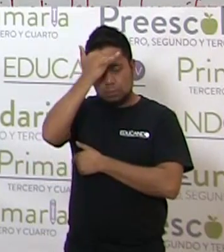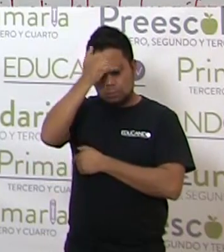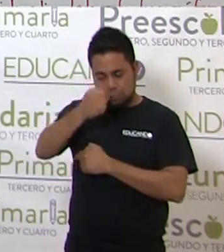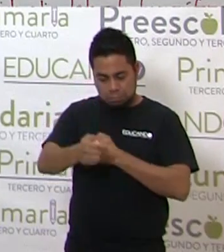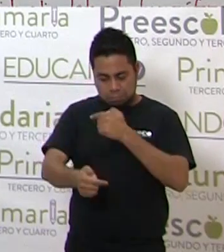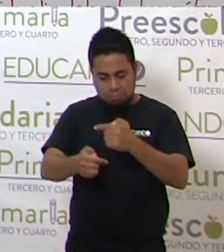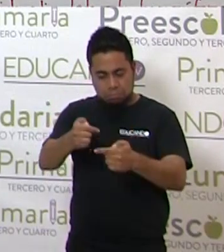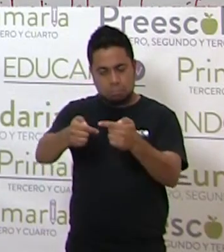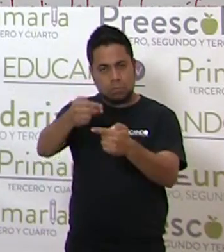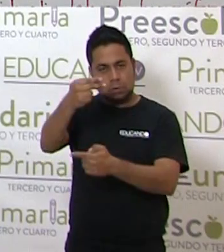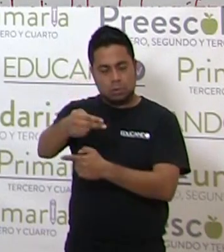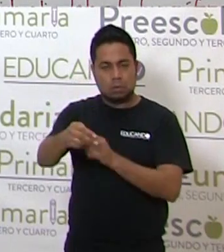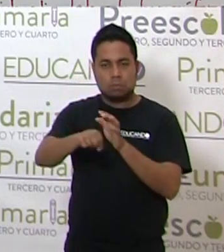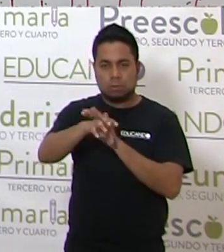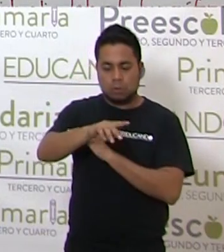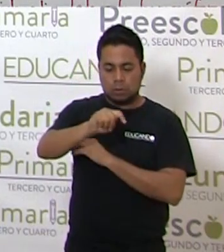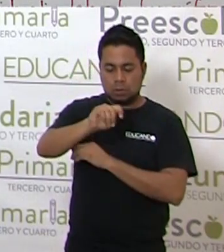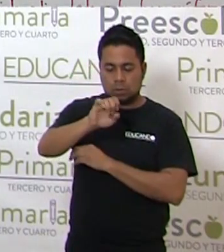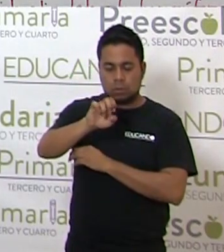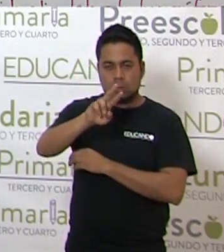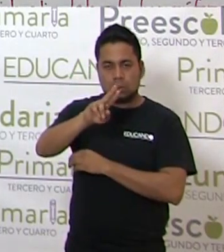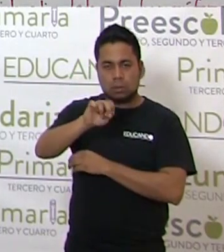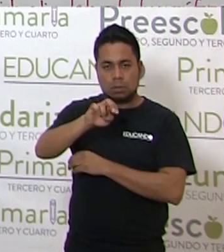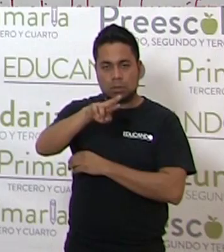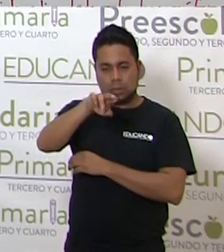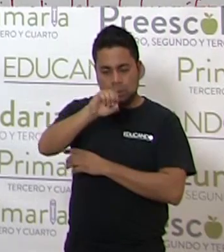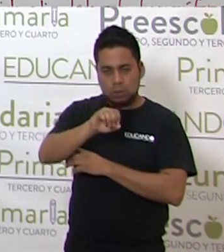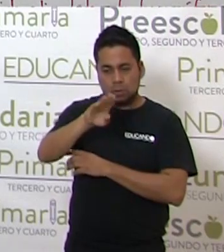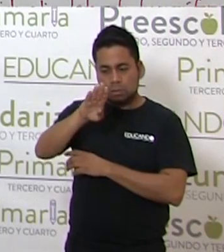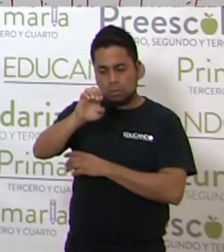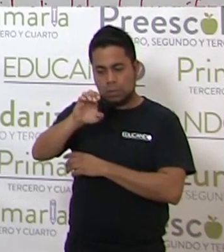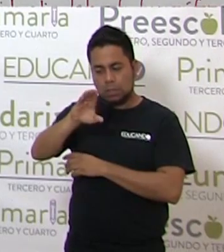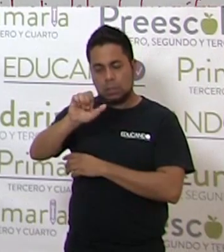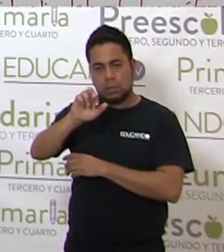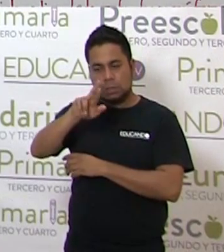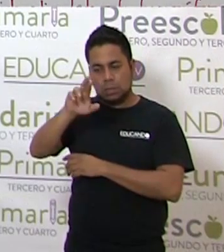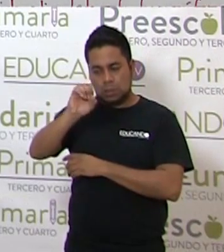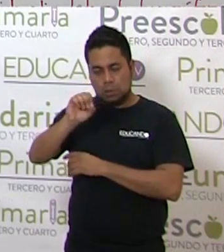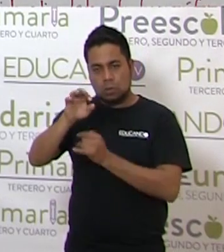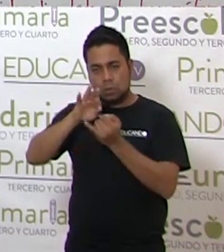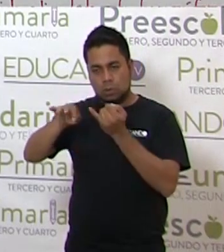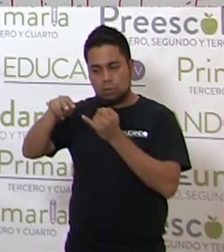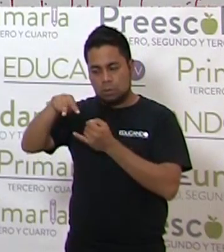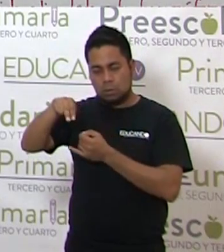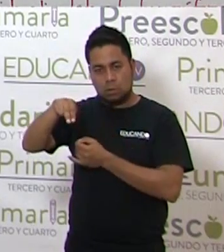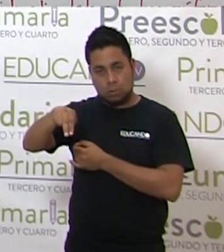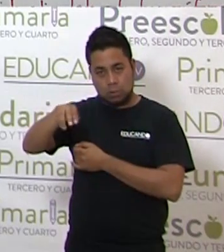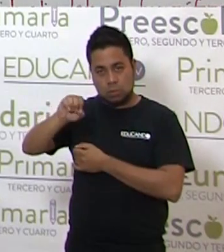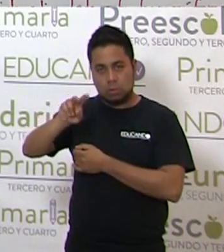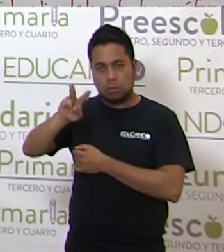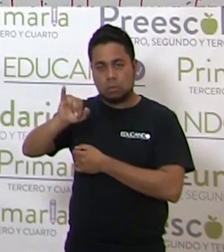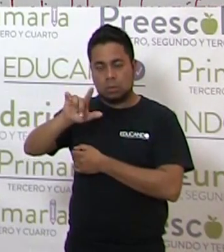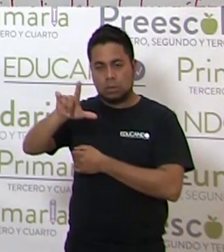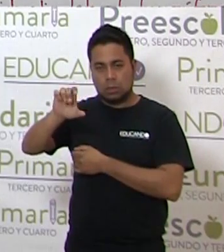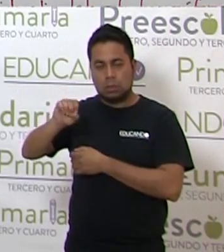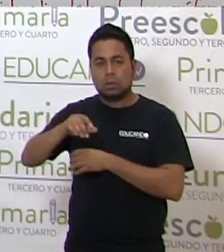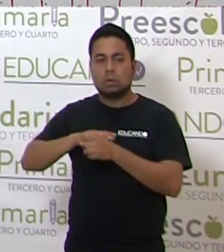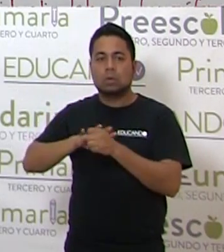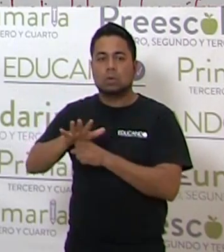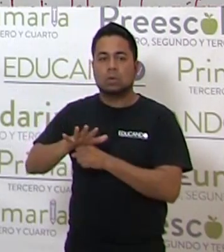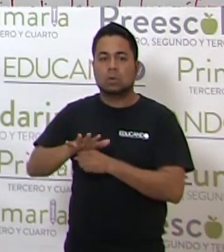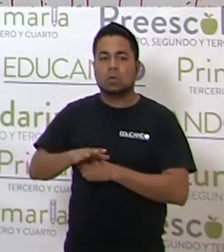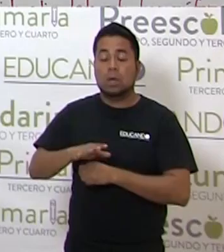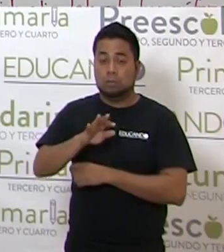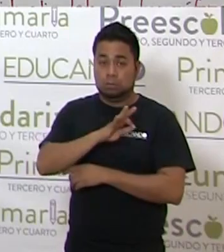vaca pasa, que es ser ternero, luego becerro y luego novillo. Y nos dice a partir de qué etapa ya es capaz